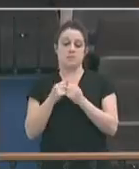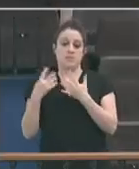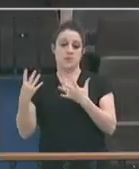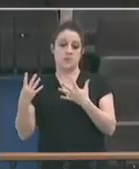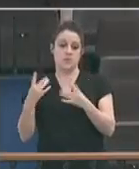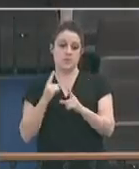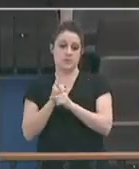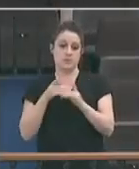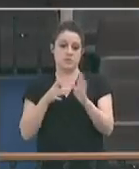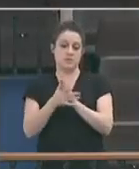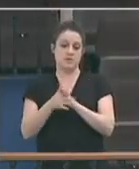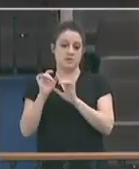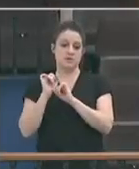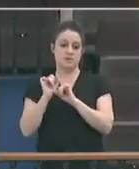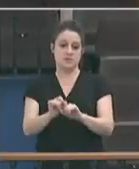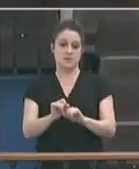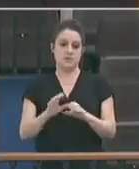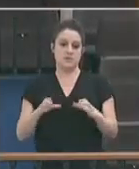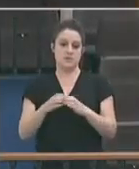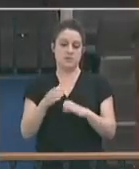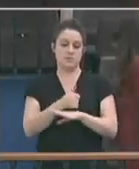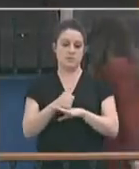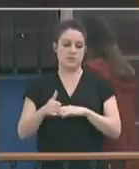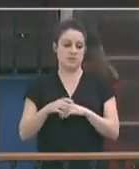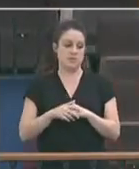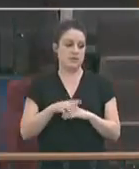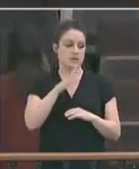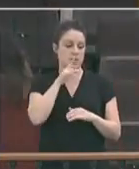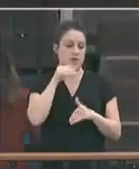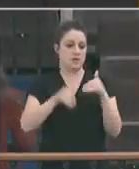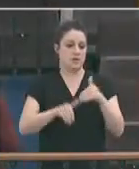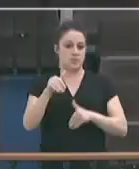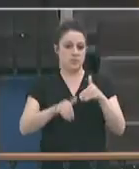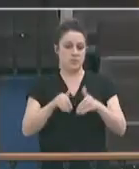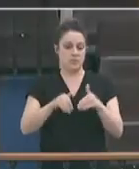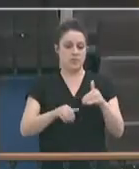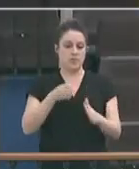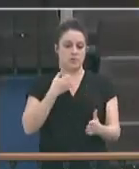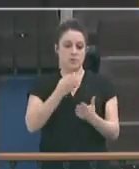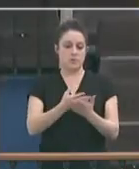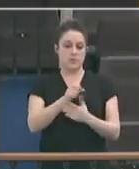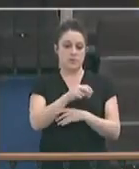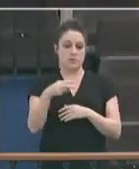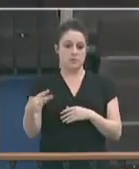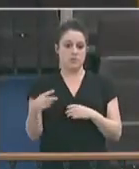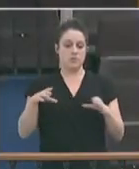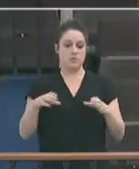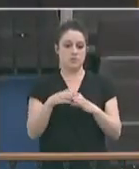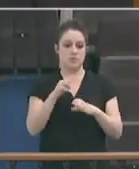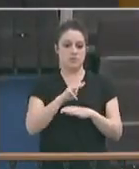resolución del Grupo Parlamentario Ciudadanos. Ahora votamos la propuesta de resolución presentada por el Grupo Parlamentario